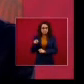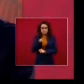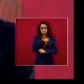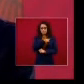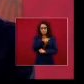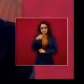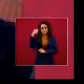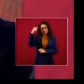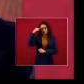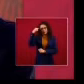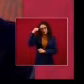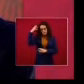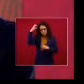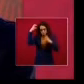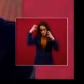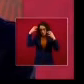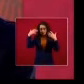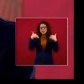conscientes,